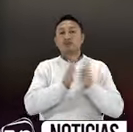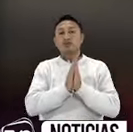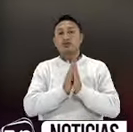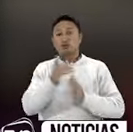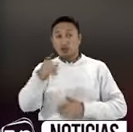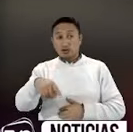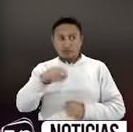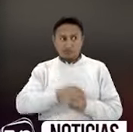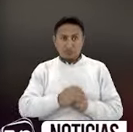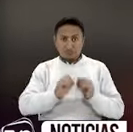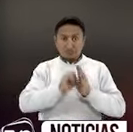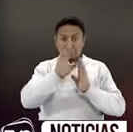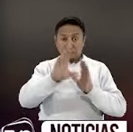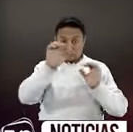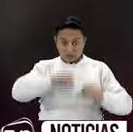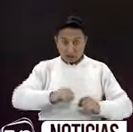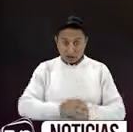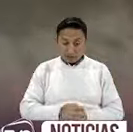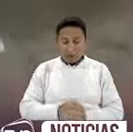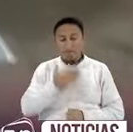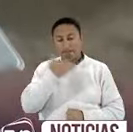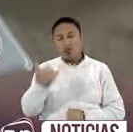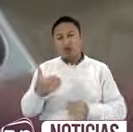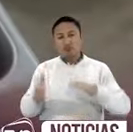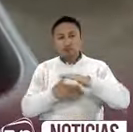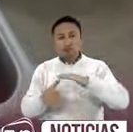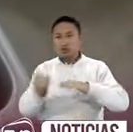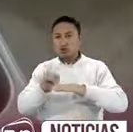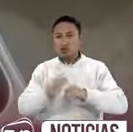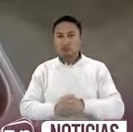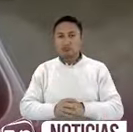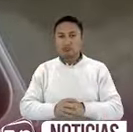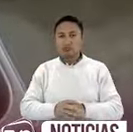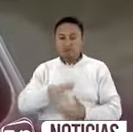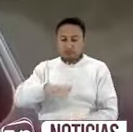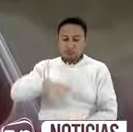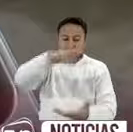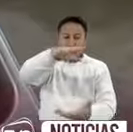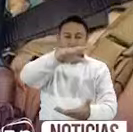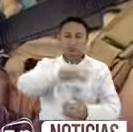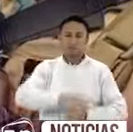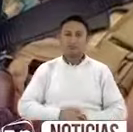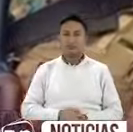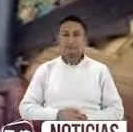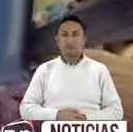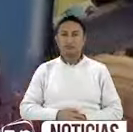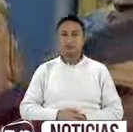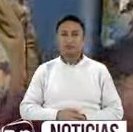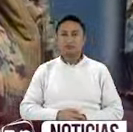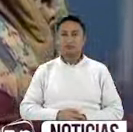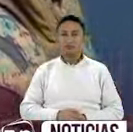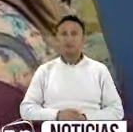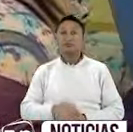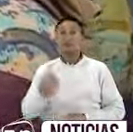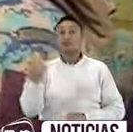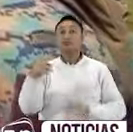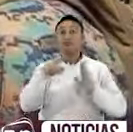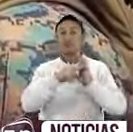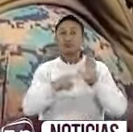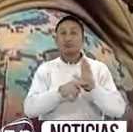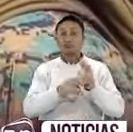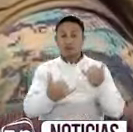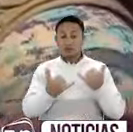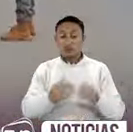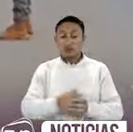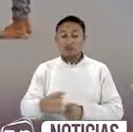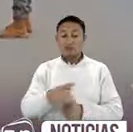que, de existir la voluntad ciudadana, no se entreguen alimentos preparados. Una de las medidas adoptadas para